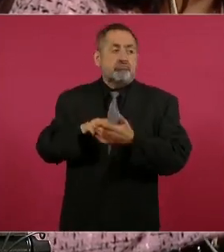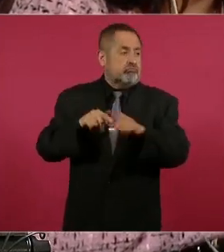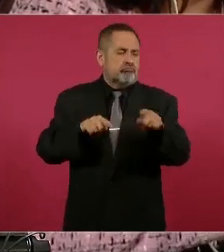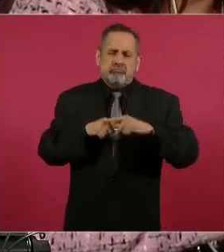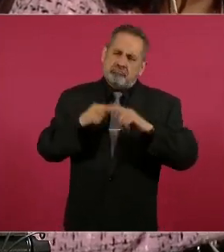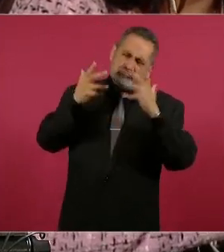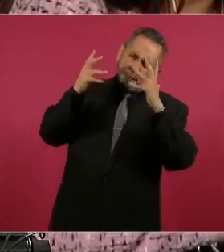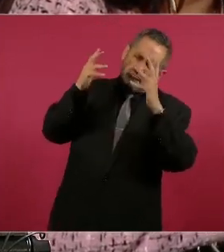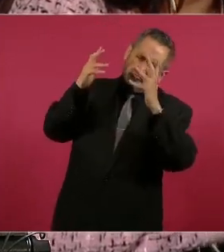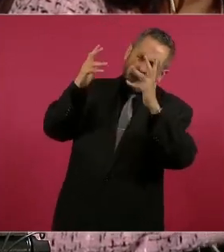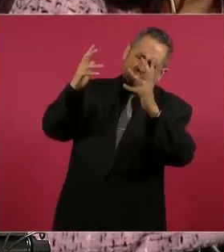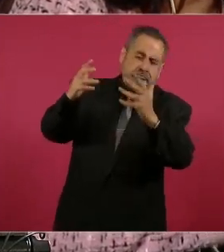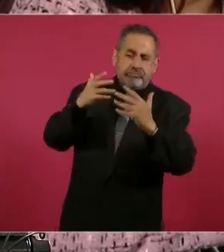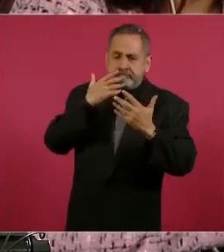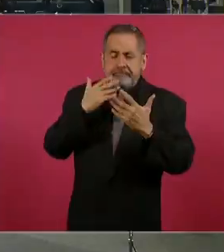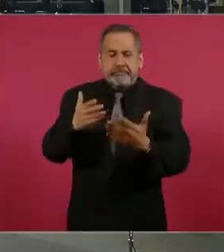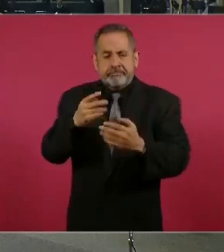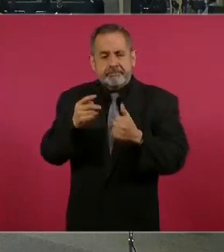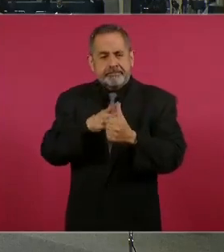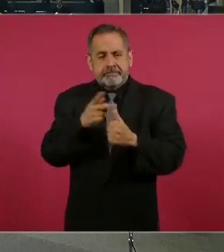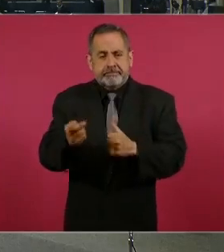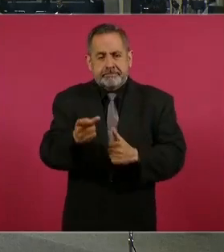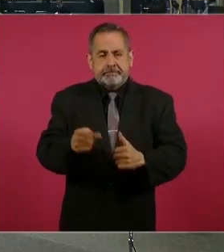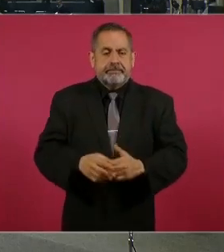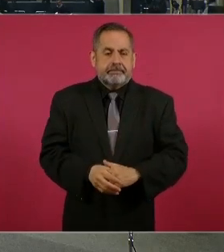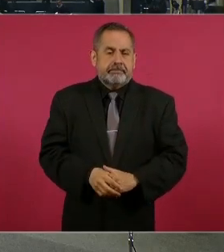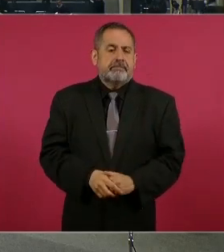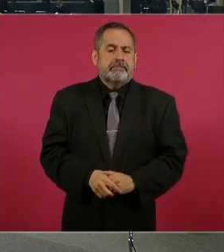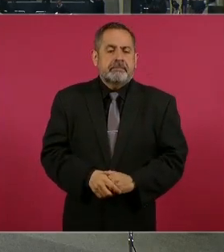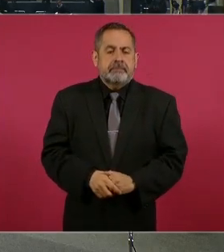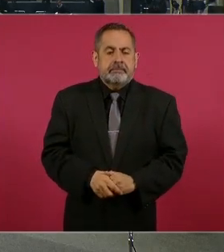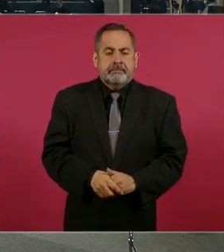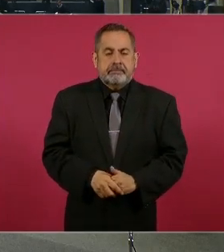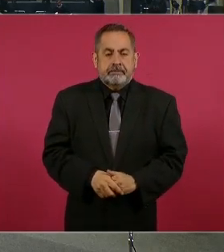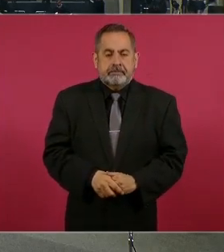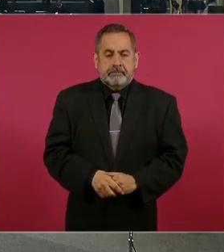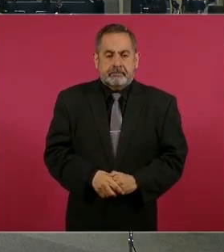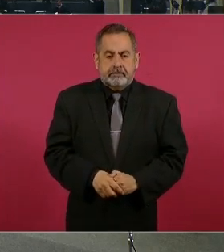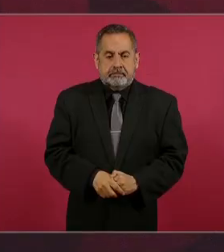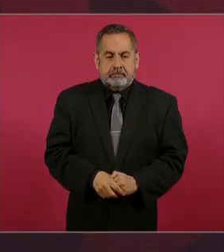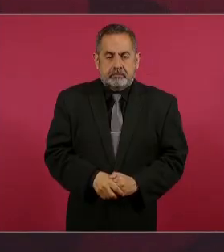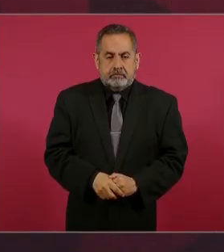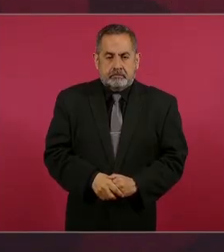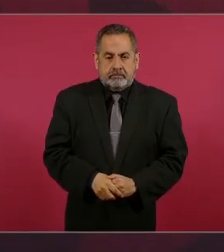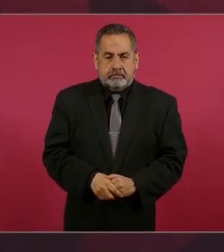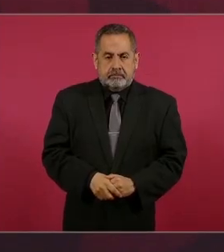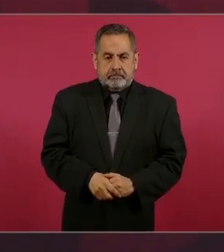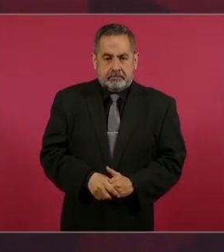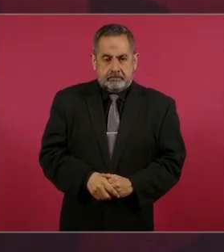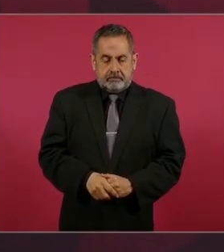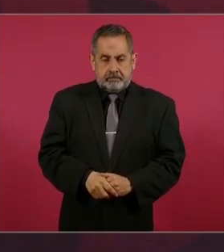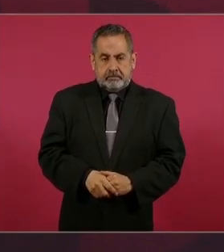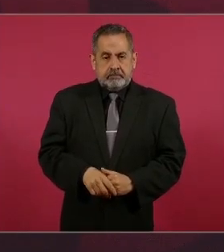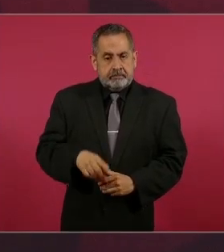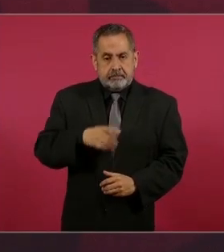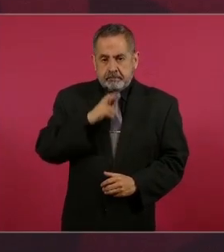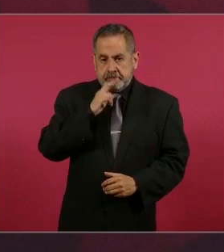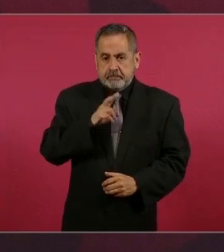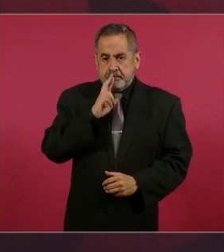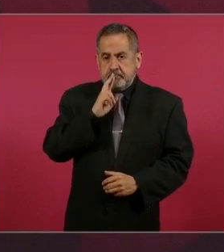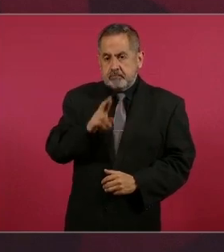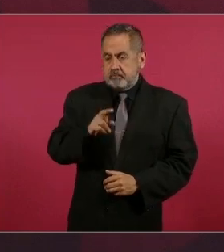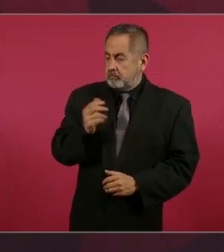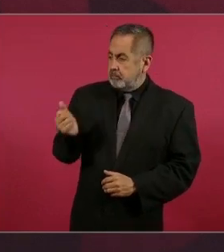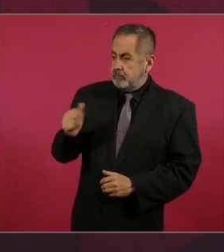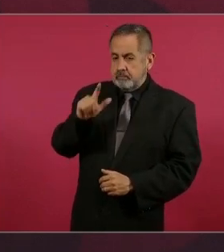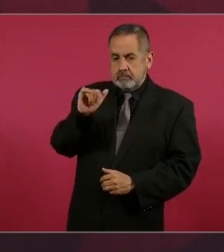ovacionado con aplausos. Esa sería mi primera pregunta. Bueno, gracias. Yo le daría la palabra o a